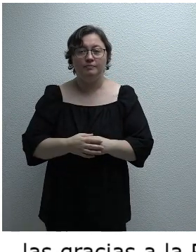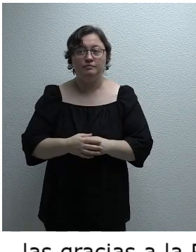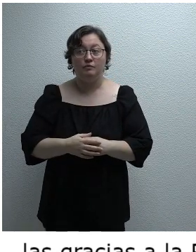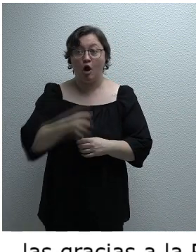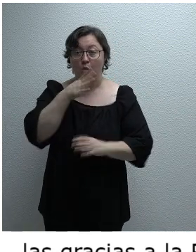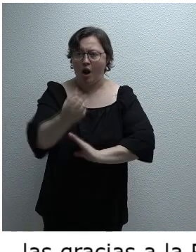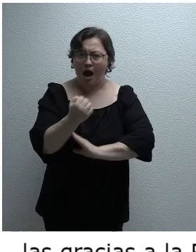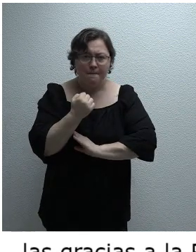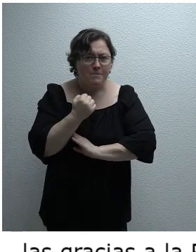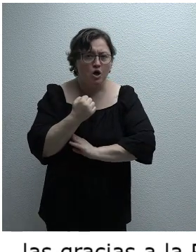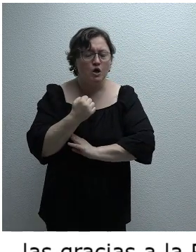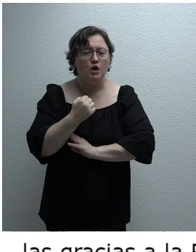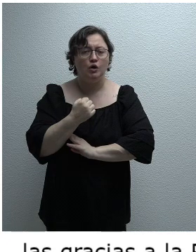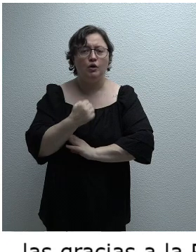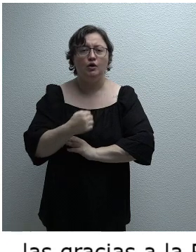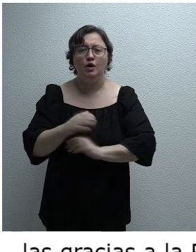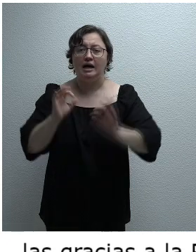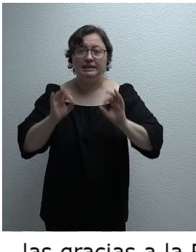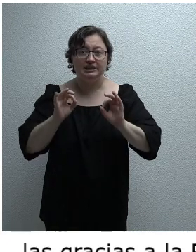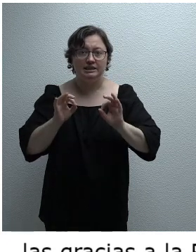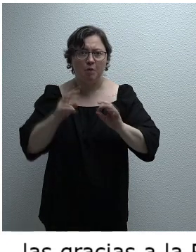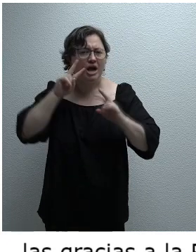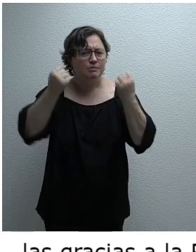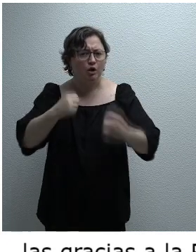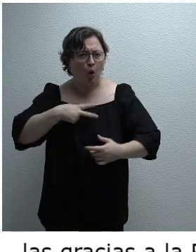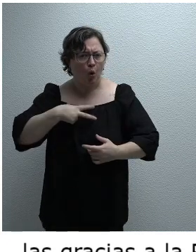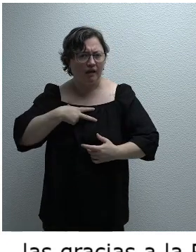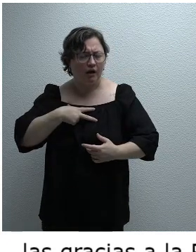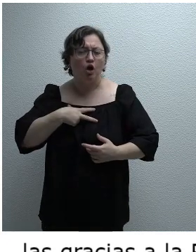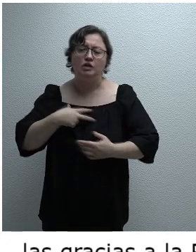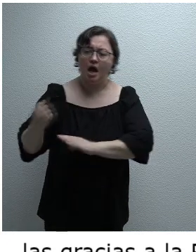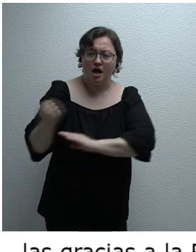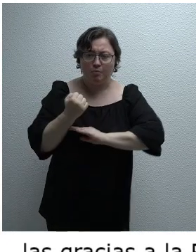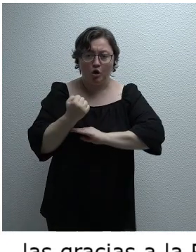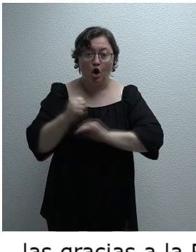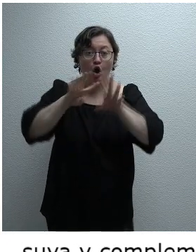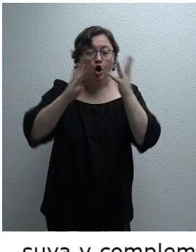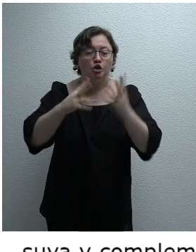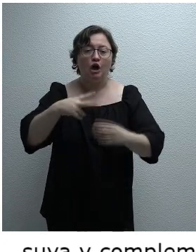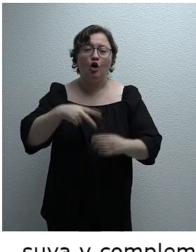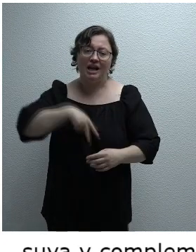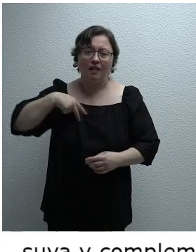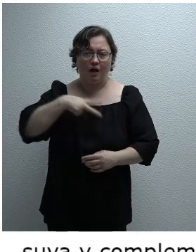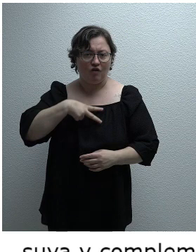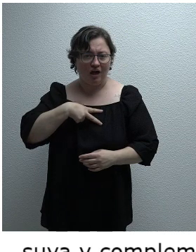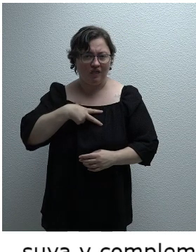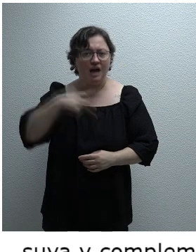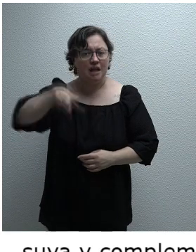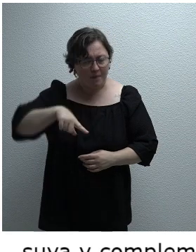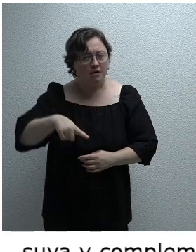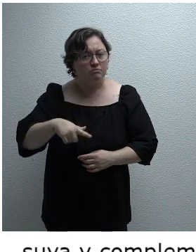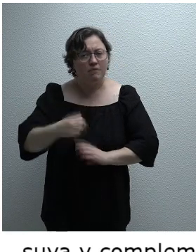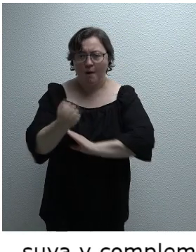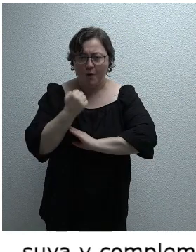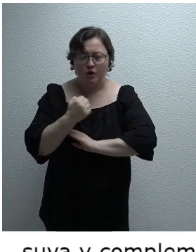por su apoyo y su apoyo de expertos jurídicos en esta materia, al Consejo General de la Abogacía,